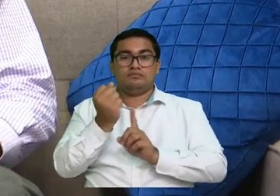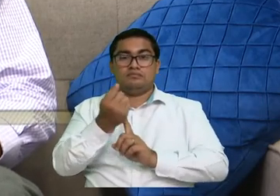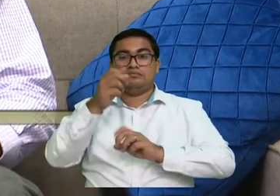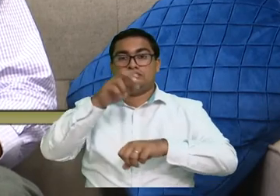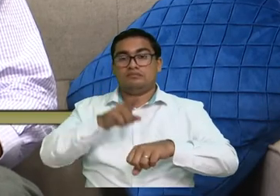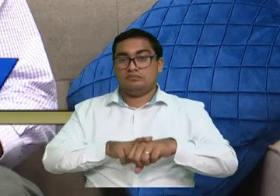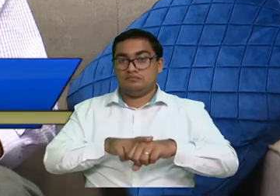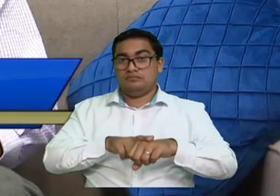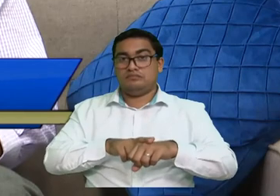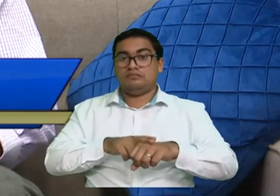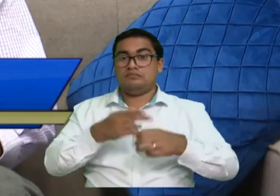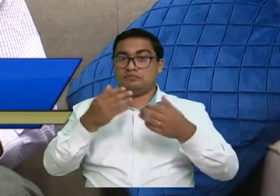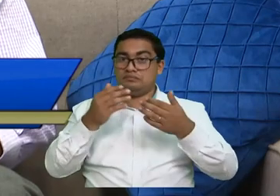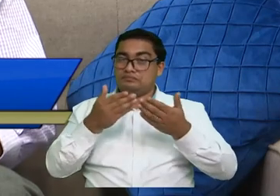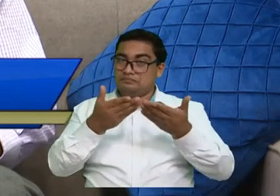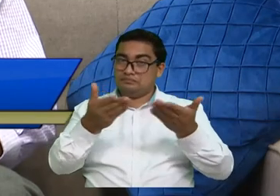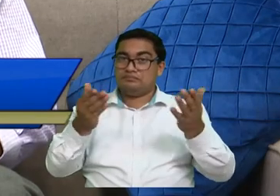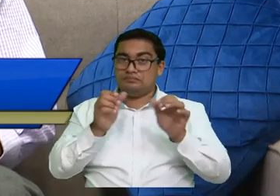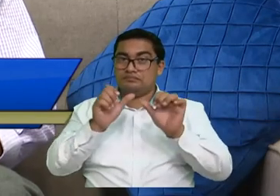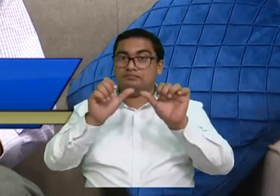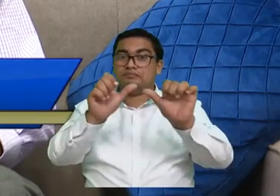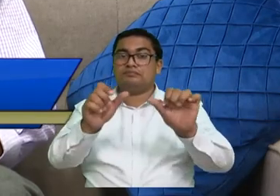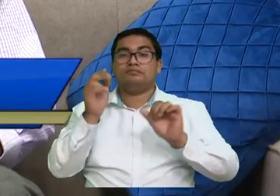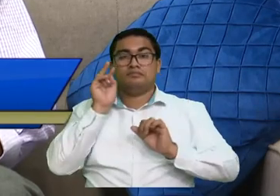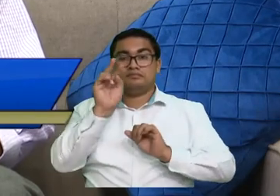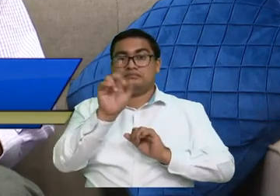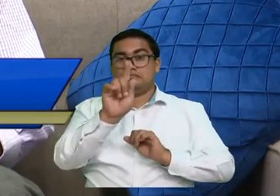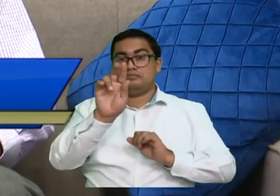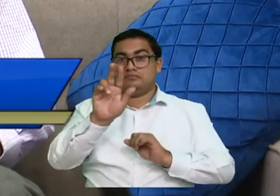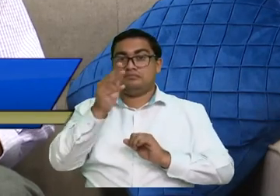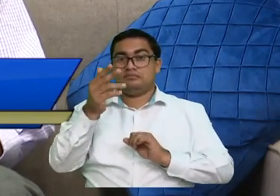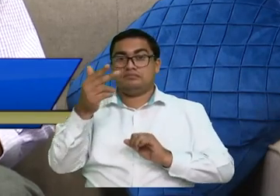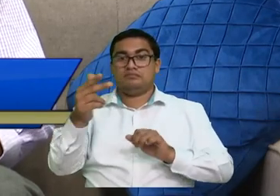el Parlamento, le invitamos a que se quede en fiel sintonía del canal